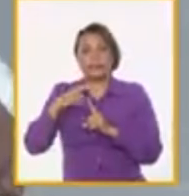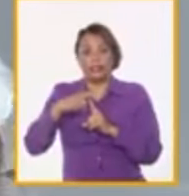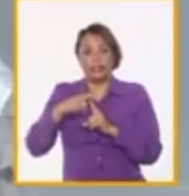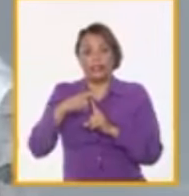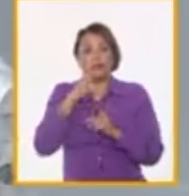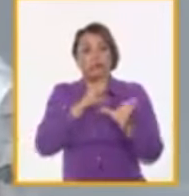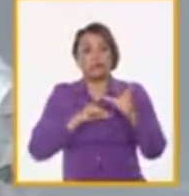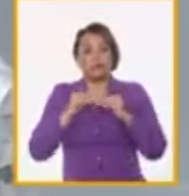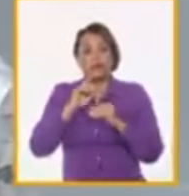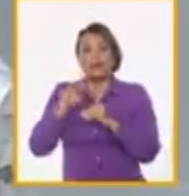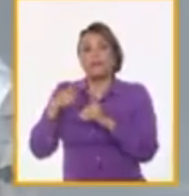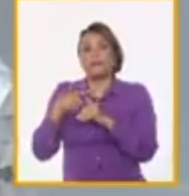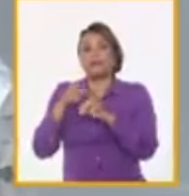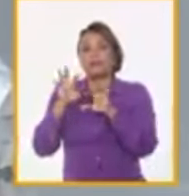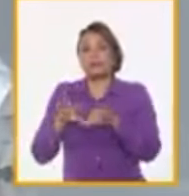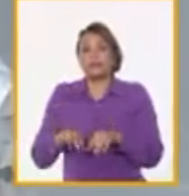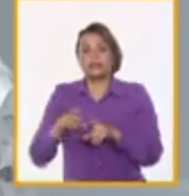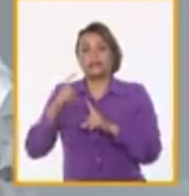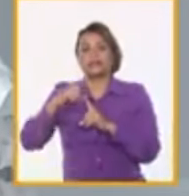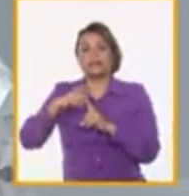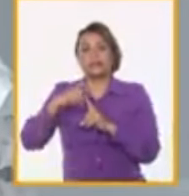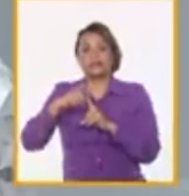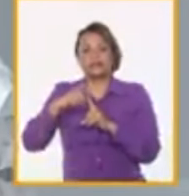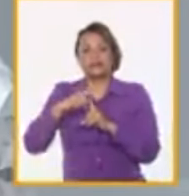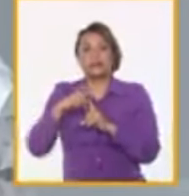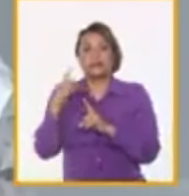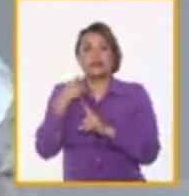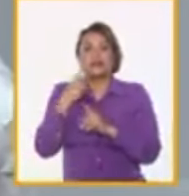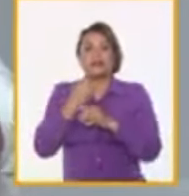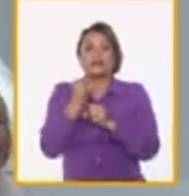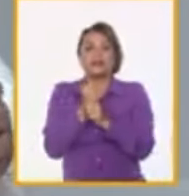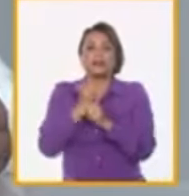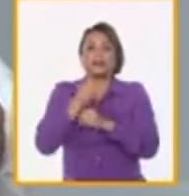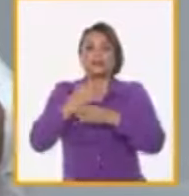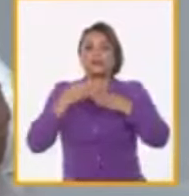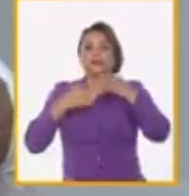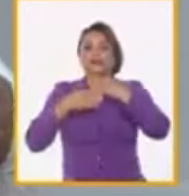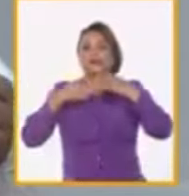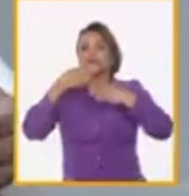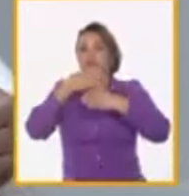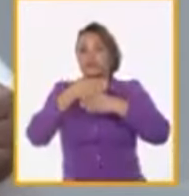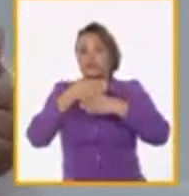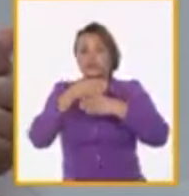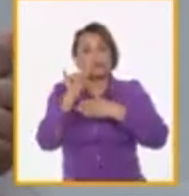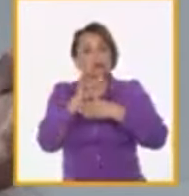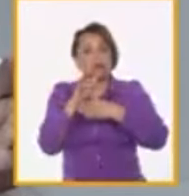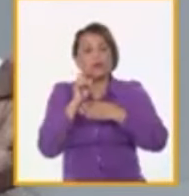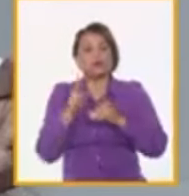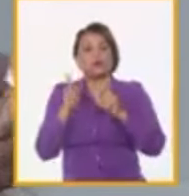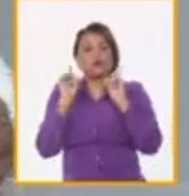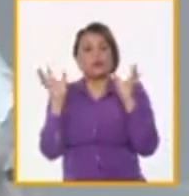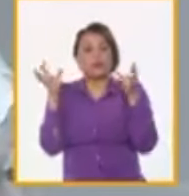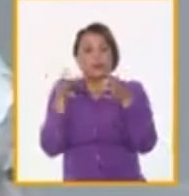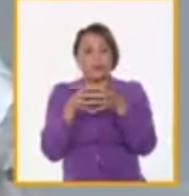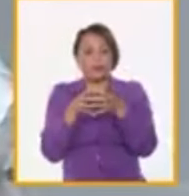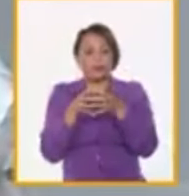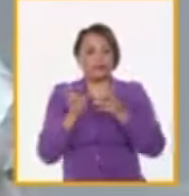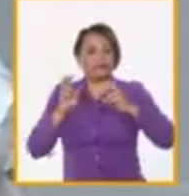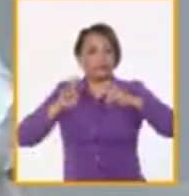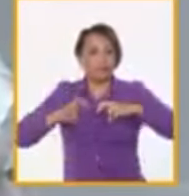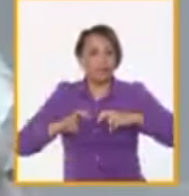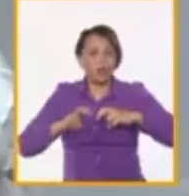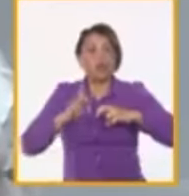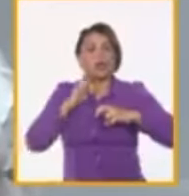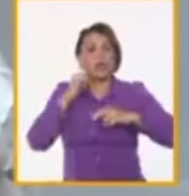el secretario del Sindicato Nacional de Trabajadores de la Construcción, y estamos viendo que este diseño que hicimos en San